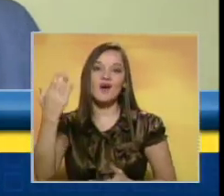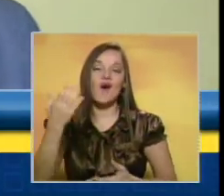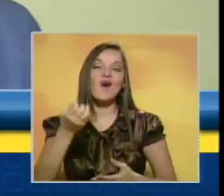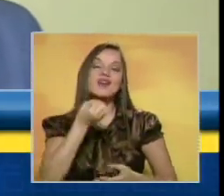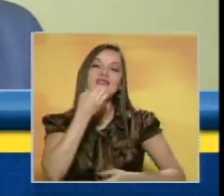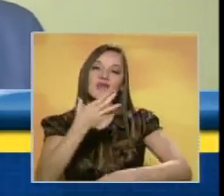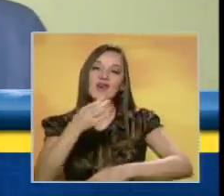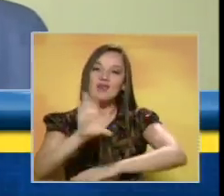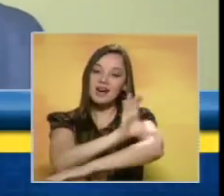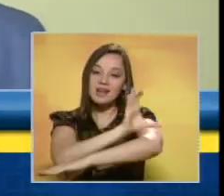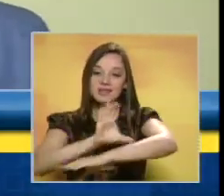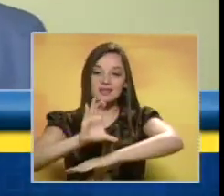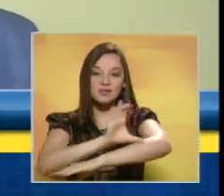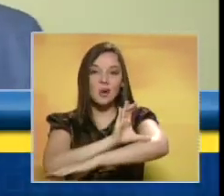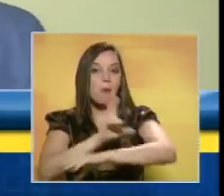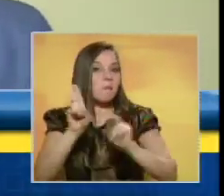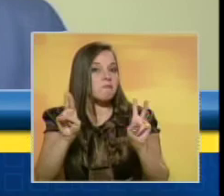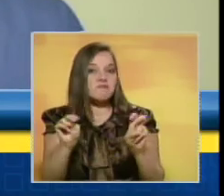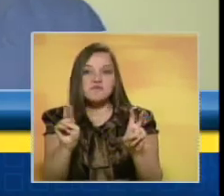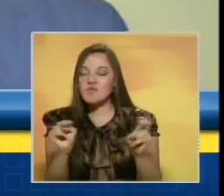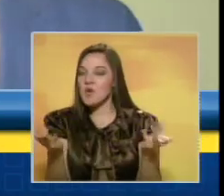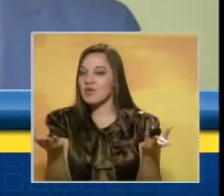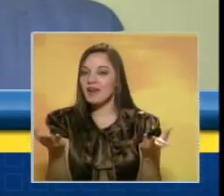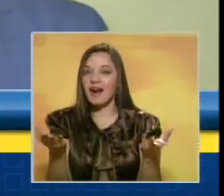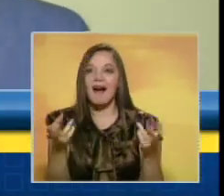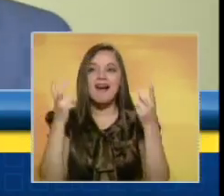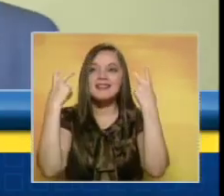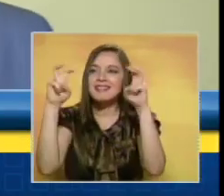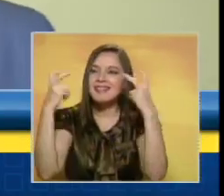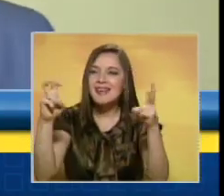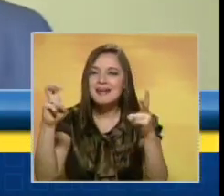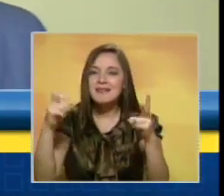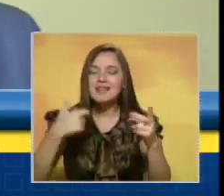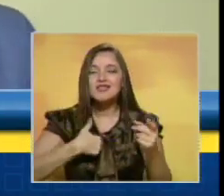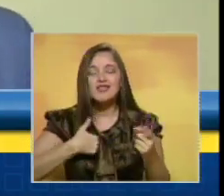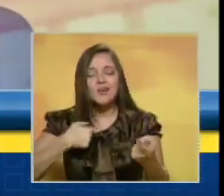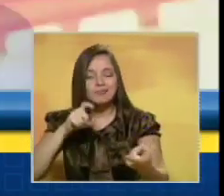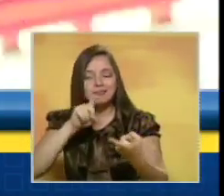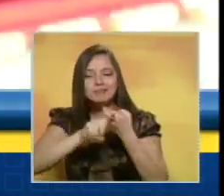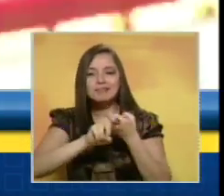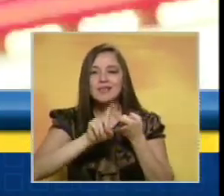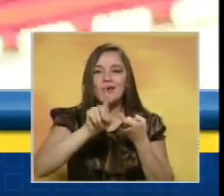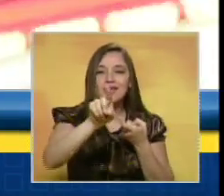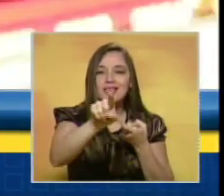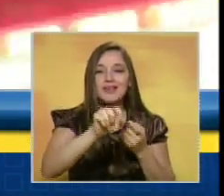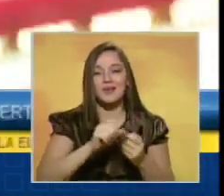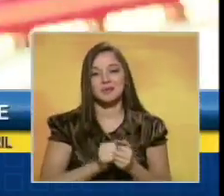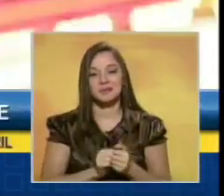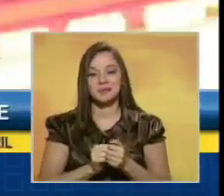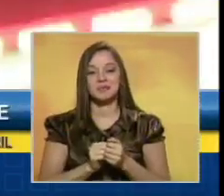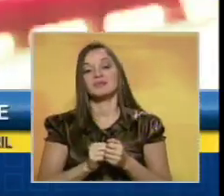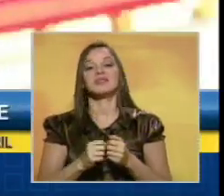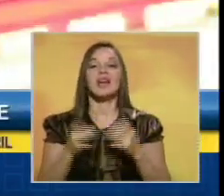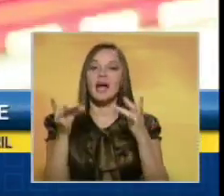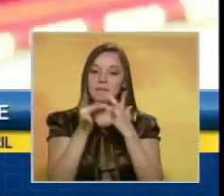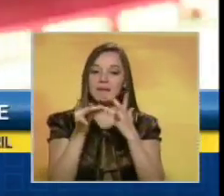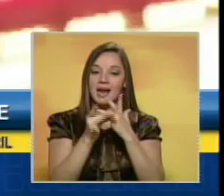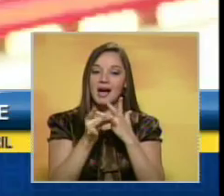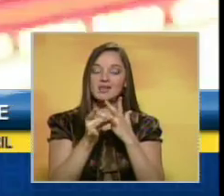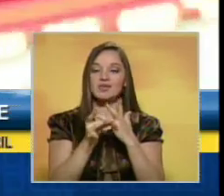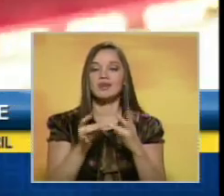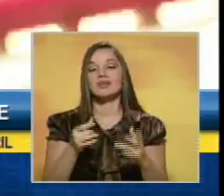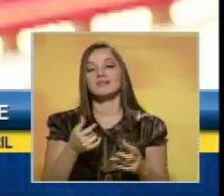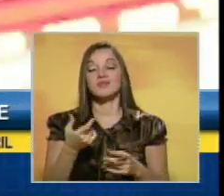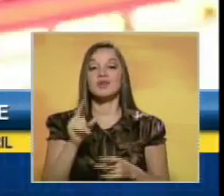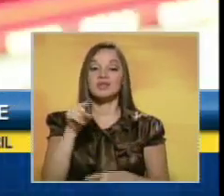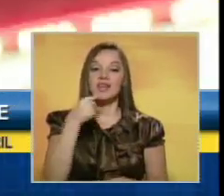Nunca habíamos manejado este tipo de temáticas en nuestras producciones y nos parece adecuado, una forma muy particular